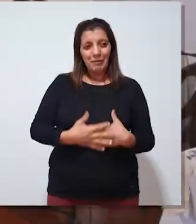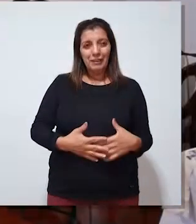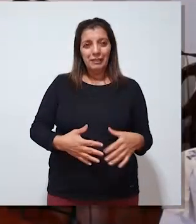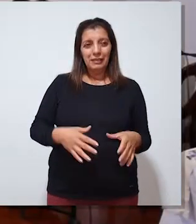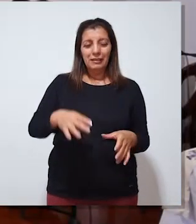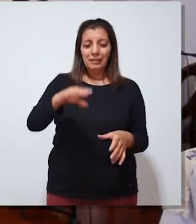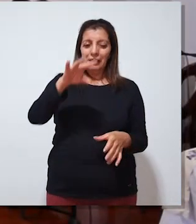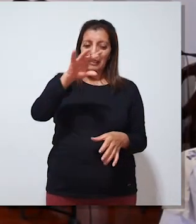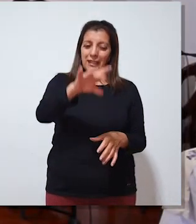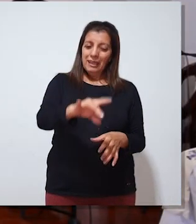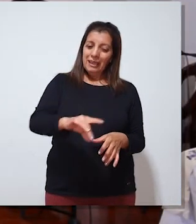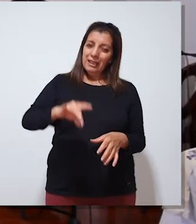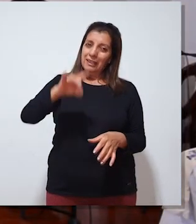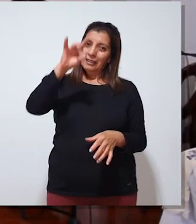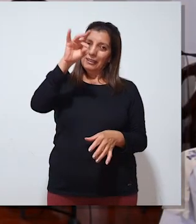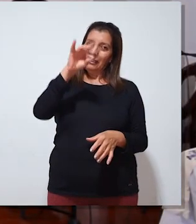la Madre de